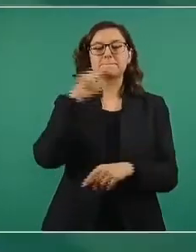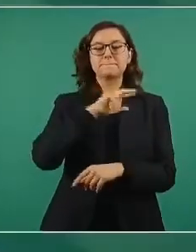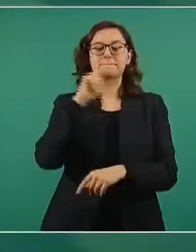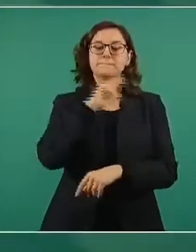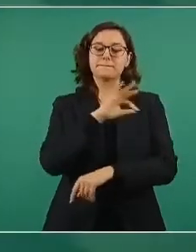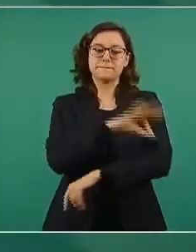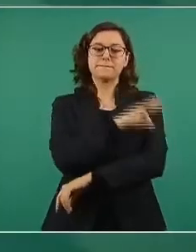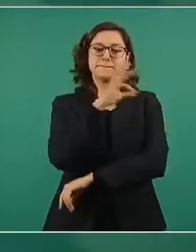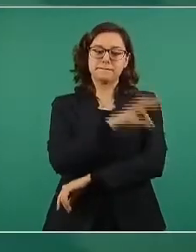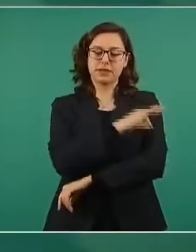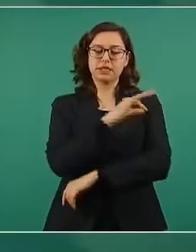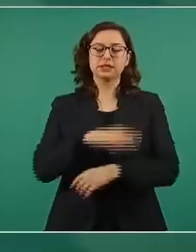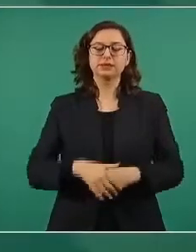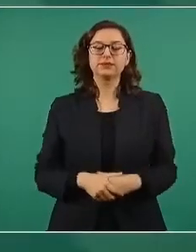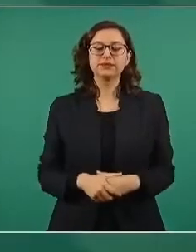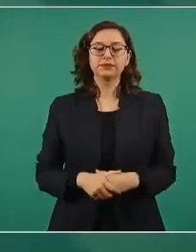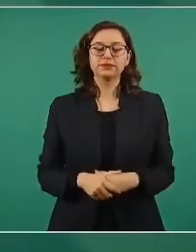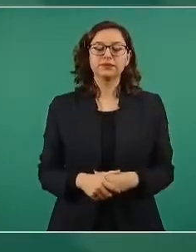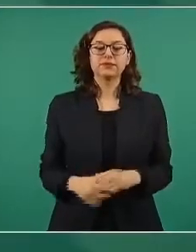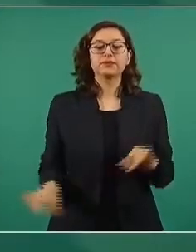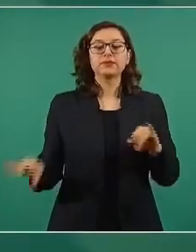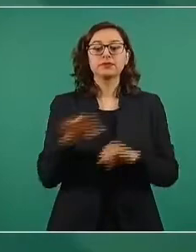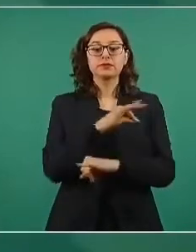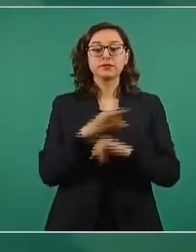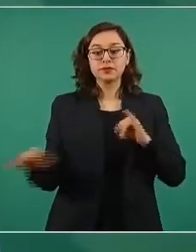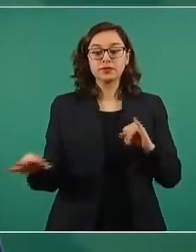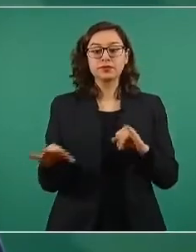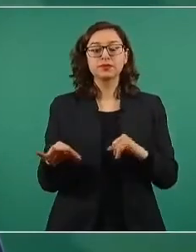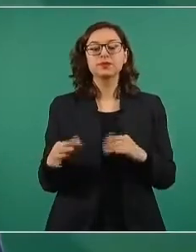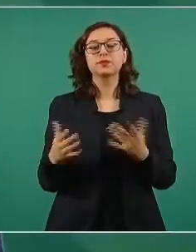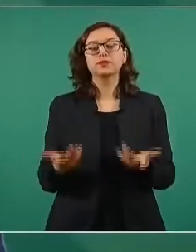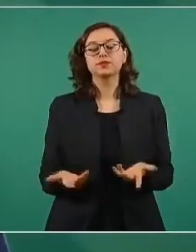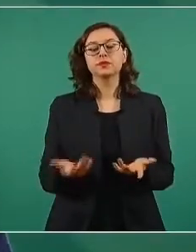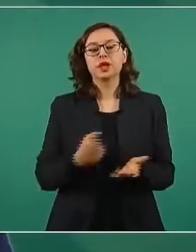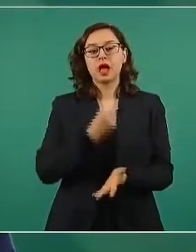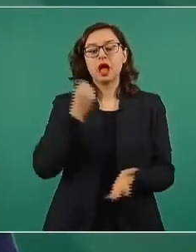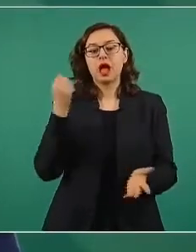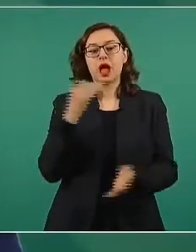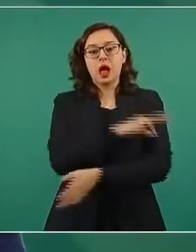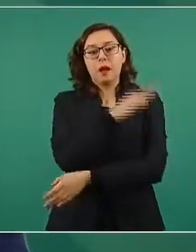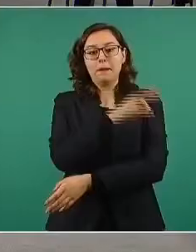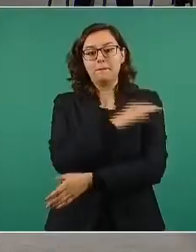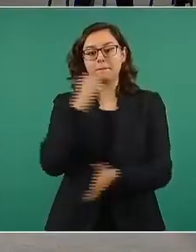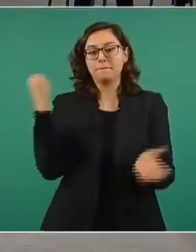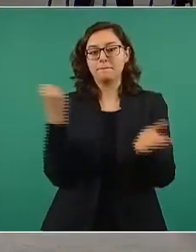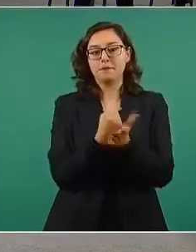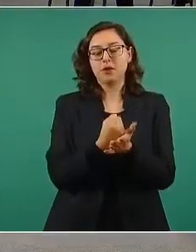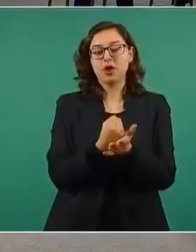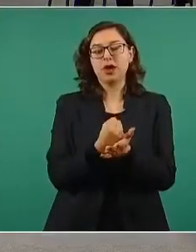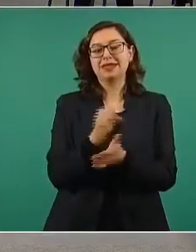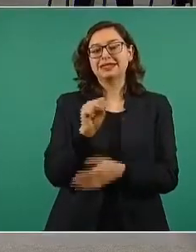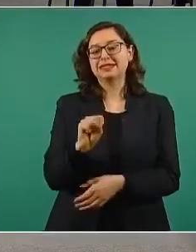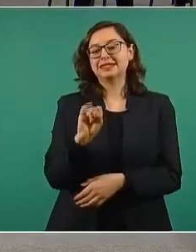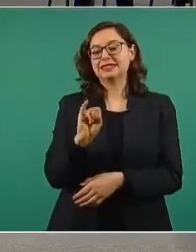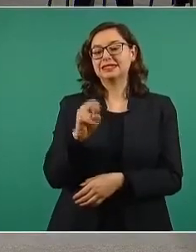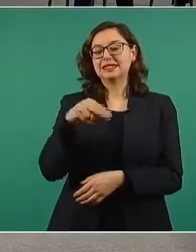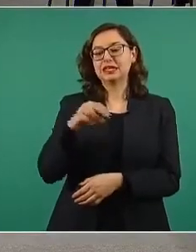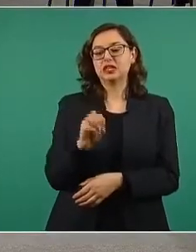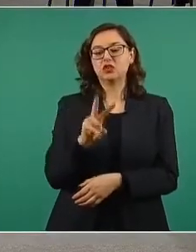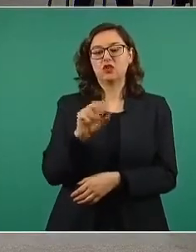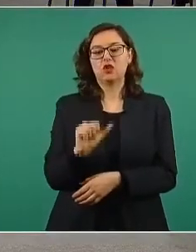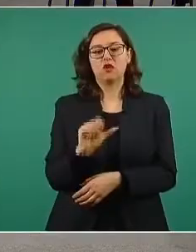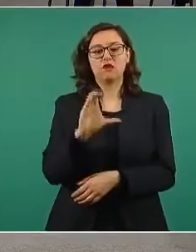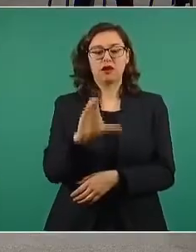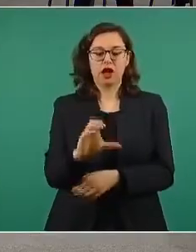aceleramiento del programa de vacunación. Finalmente, de la vacuna Sinovac de fabricación china, o Coronavac, que es la marca del laboratorio